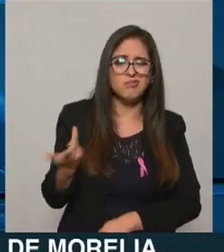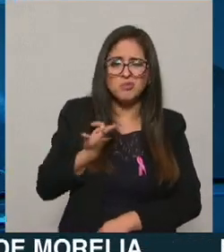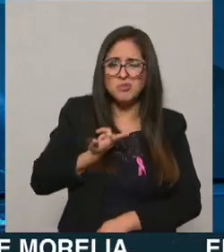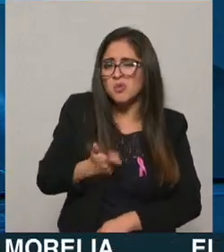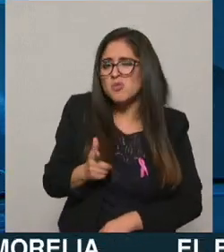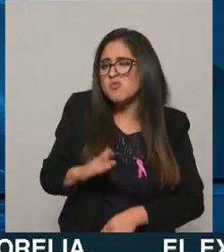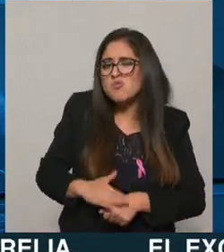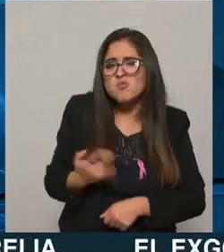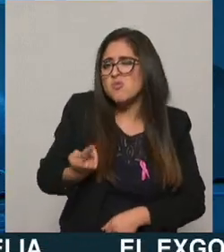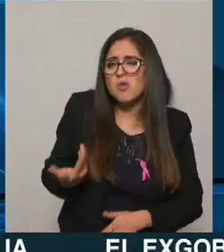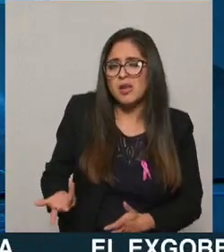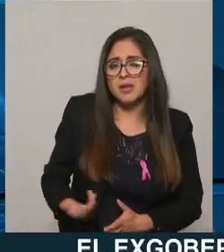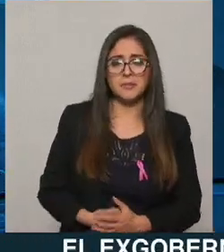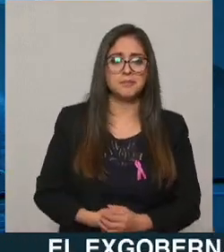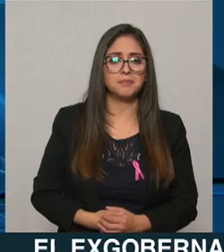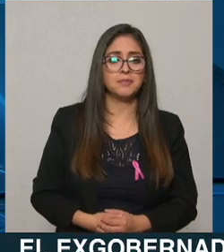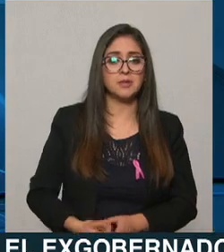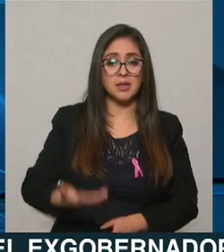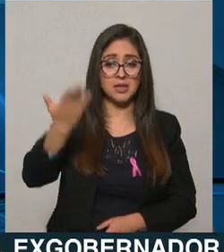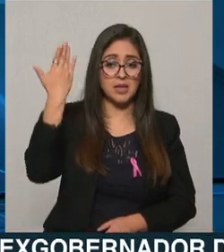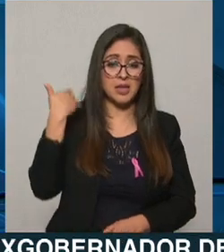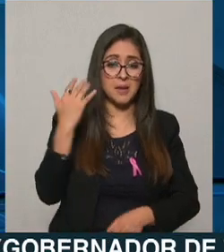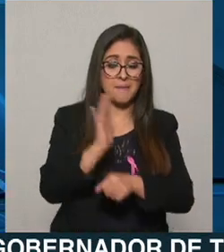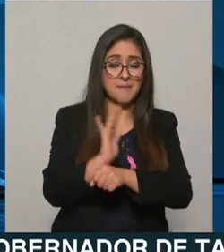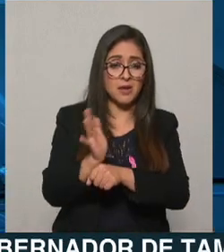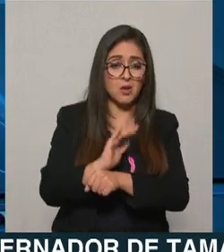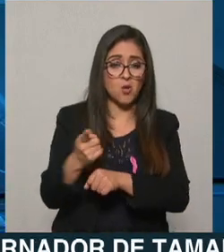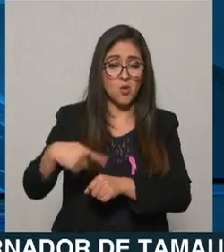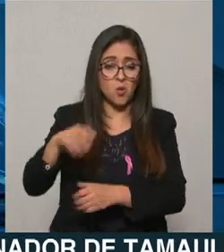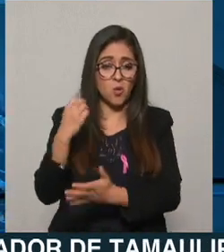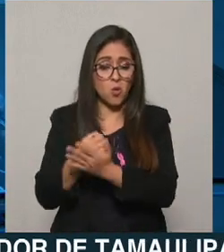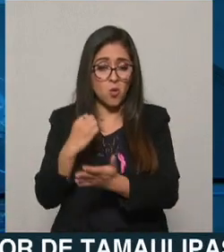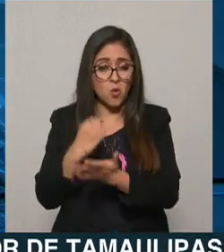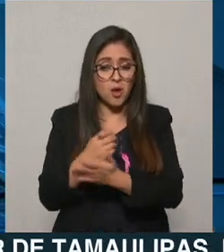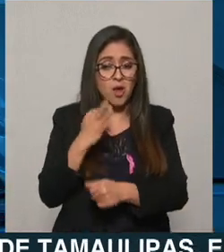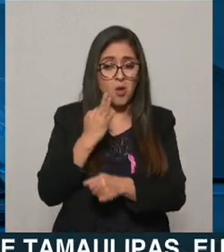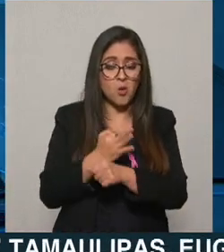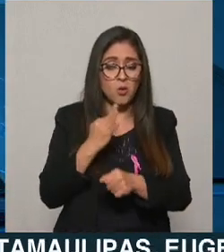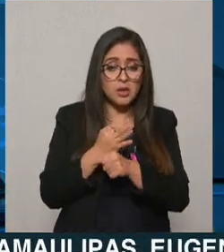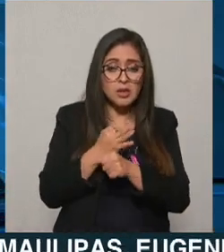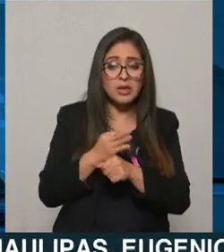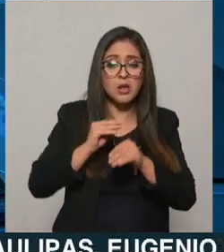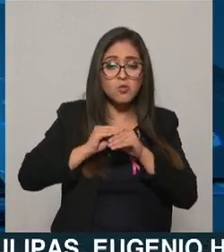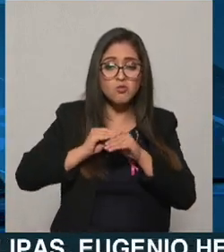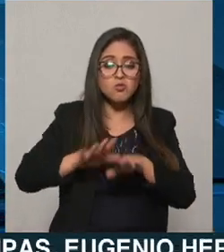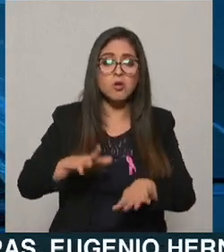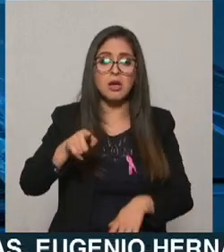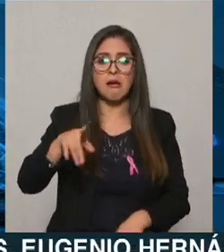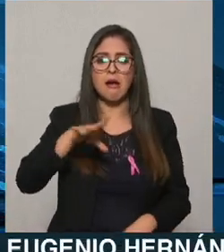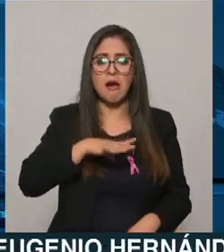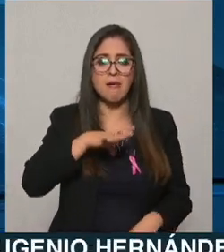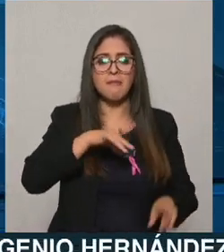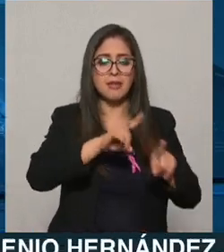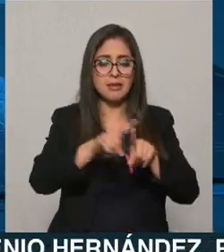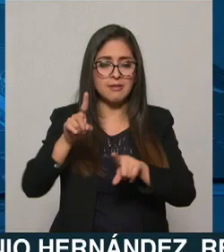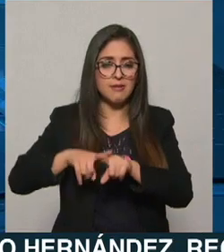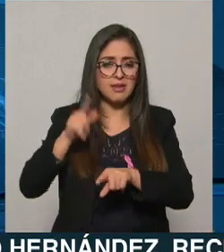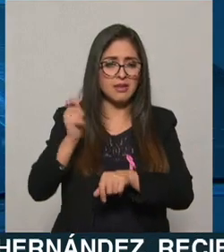Es que después de la época de oro y todo eso que se vivió, que había un